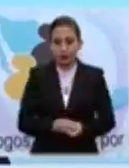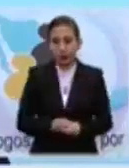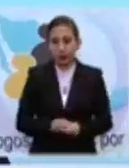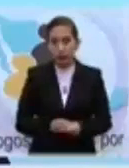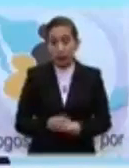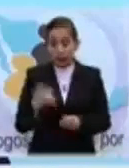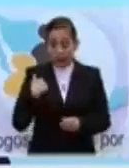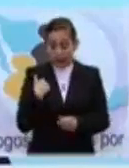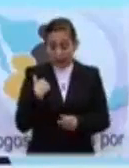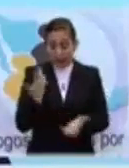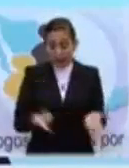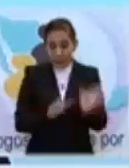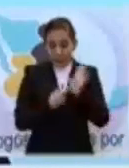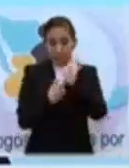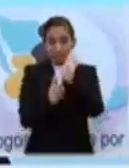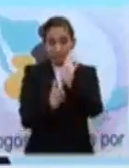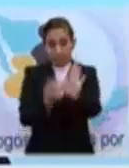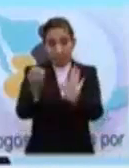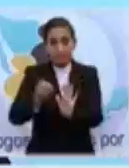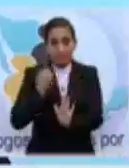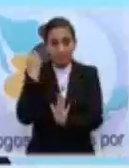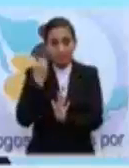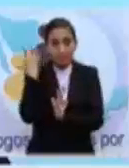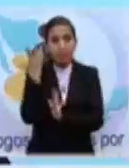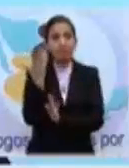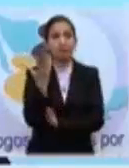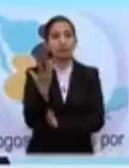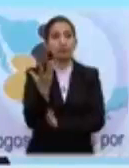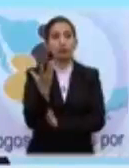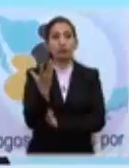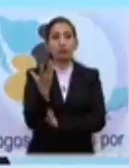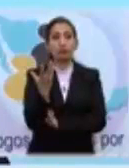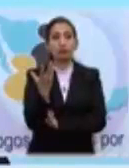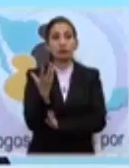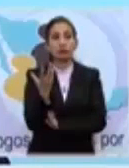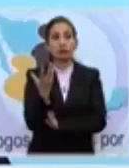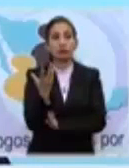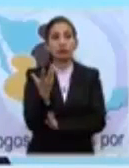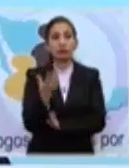La presentación no se puede cambiar.